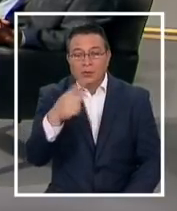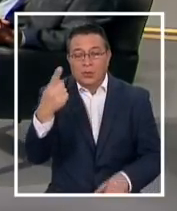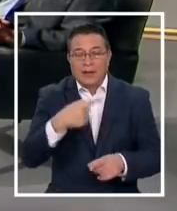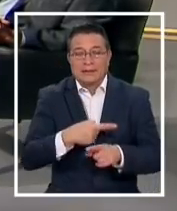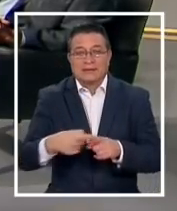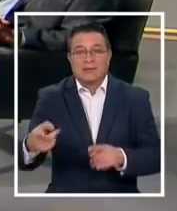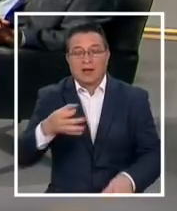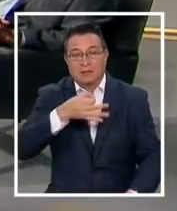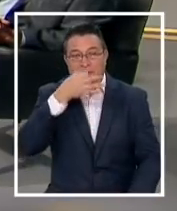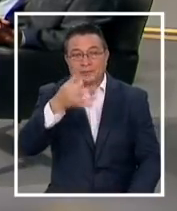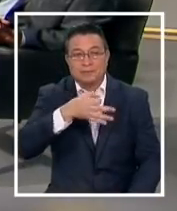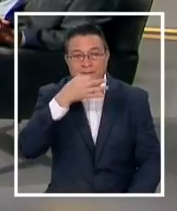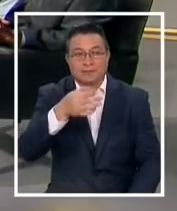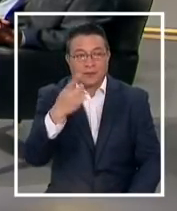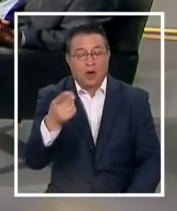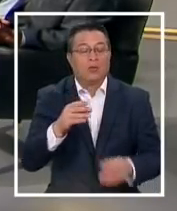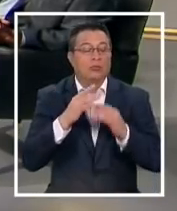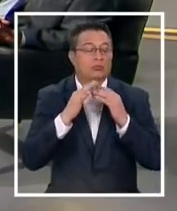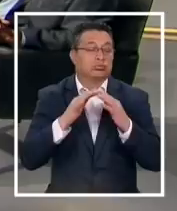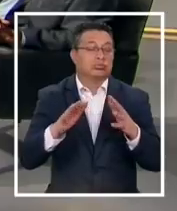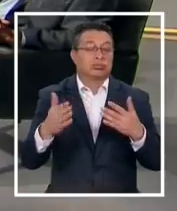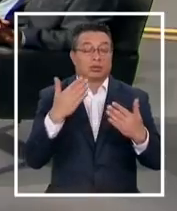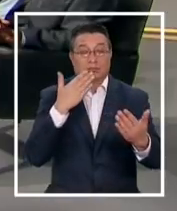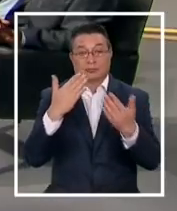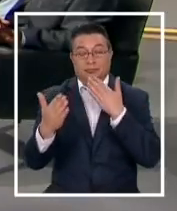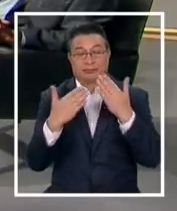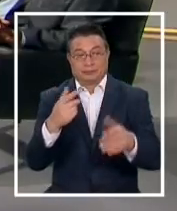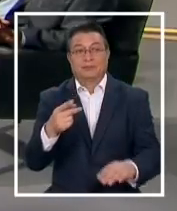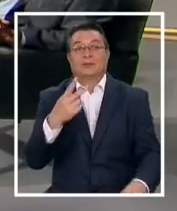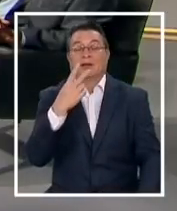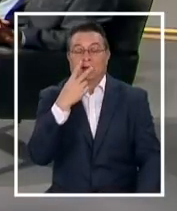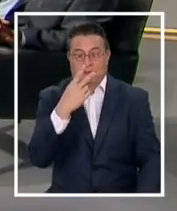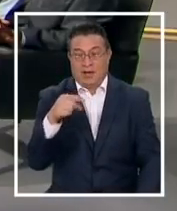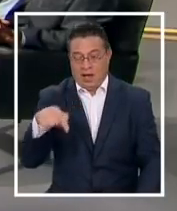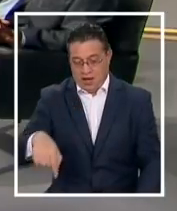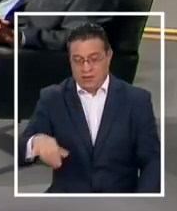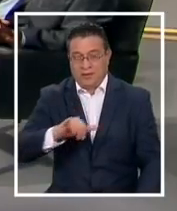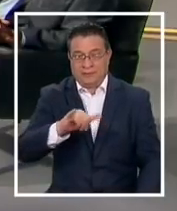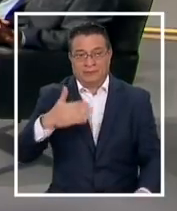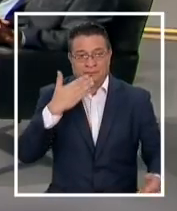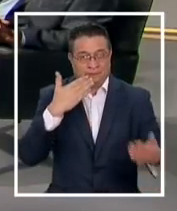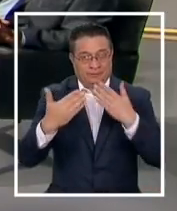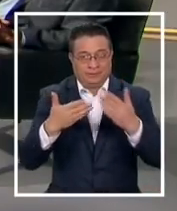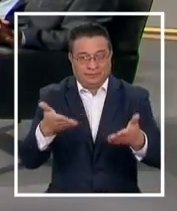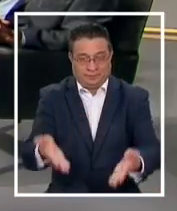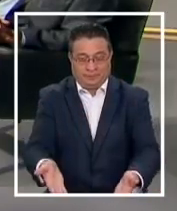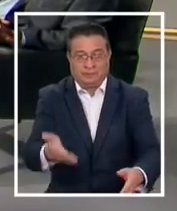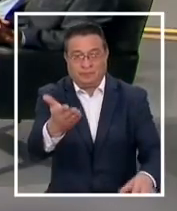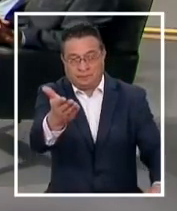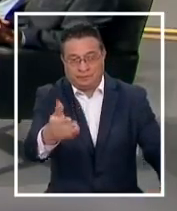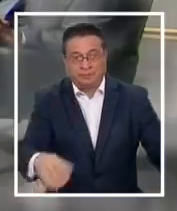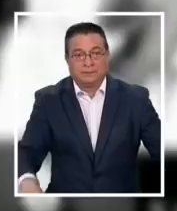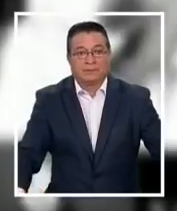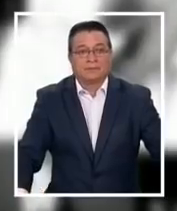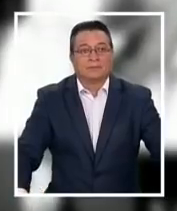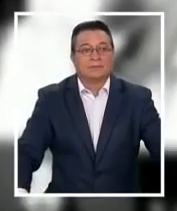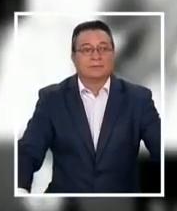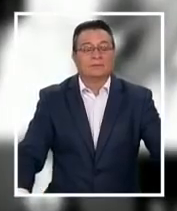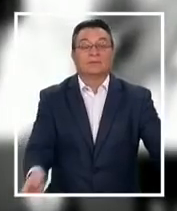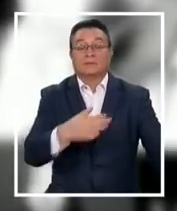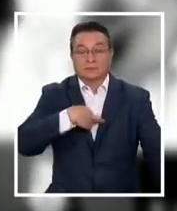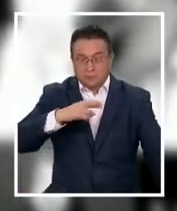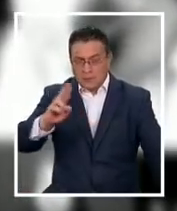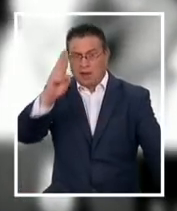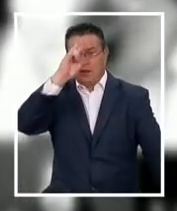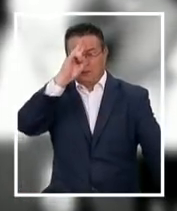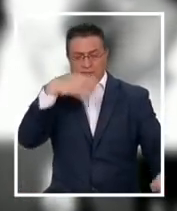de las intervenciones de la semana que ha dado pie para mucha conversación y discusión, que la vamos también a extender a este salón. Mire usted. No me